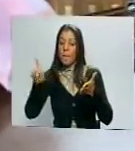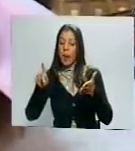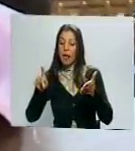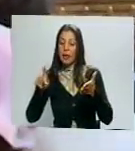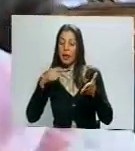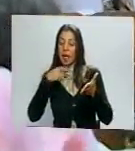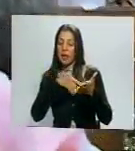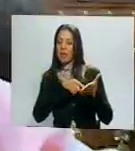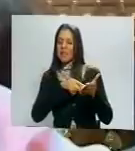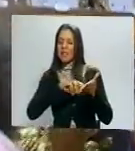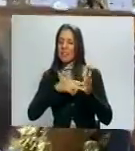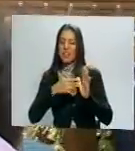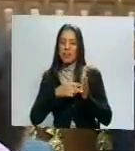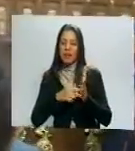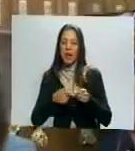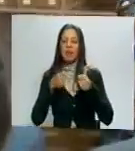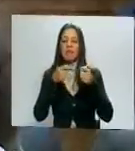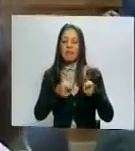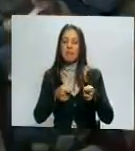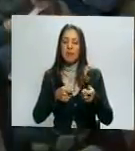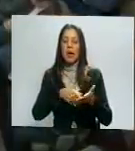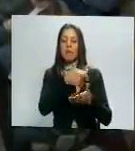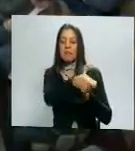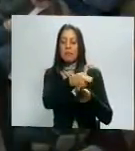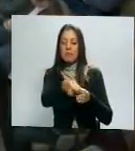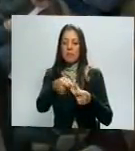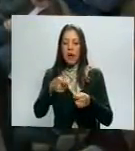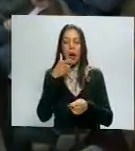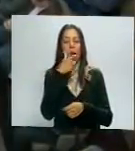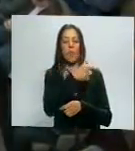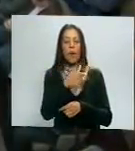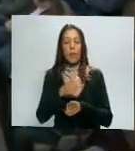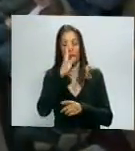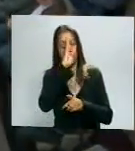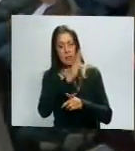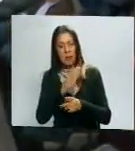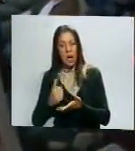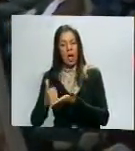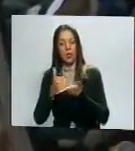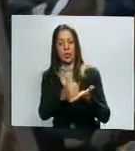para traerle beneficios al pueblo de manera directa, sin intermediarios,